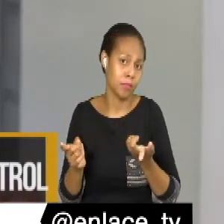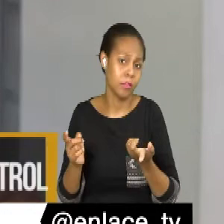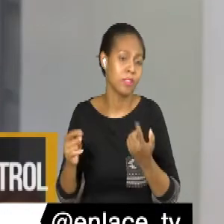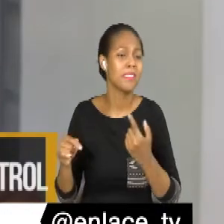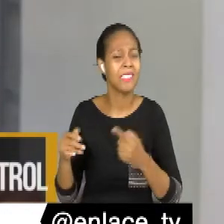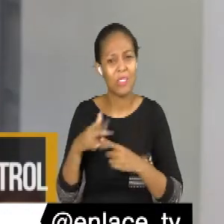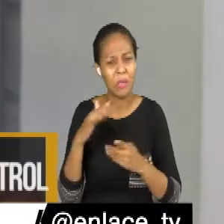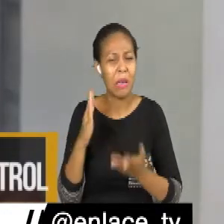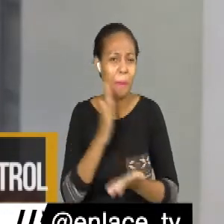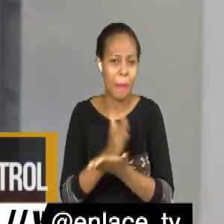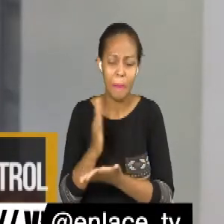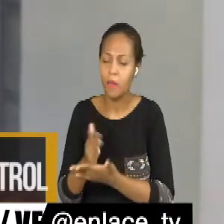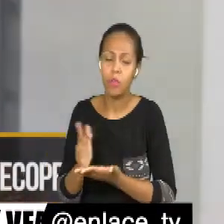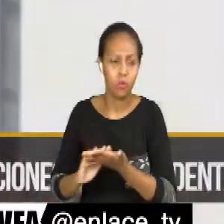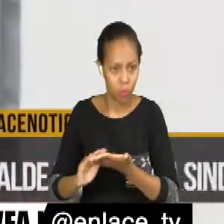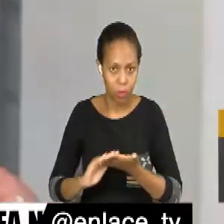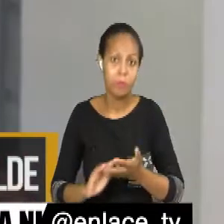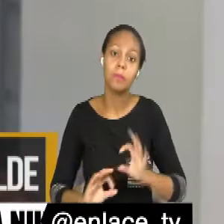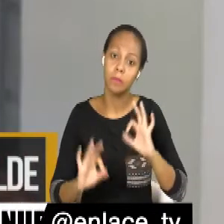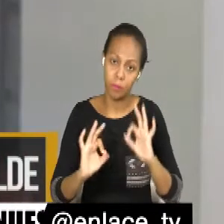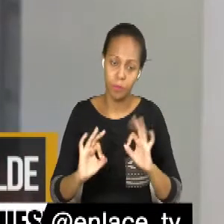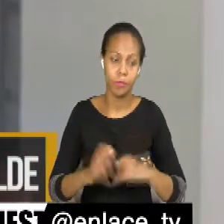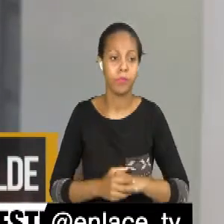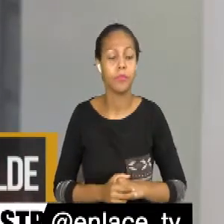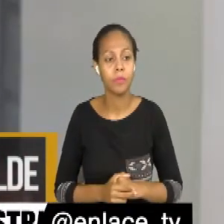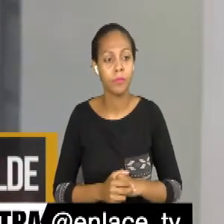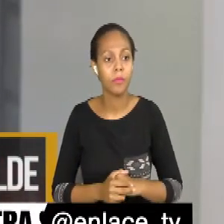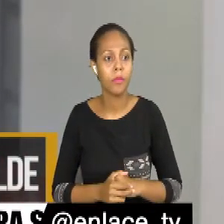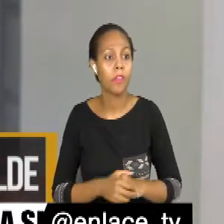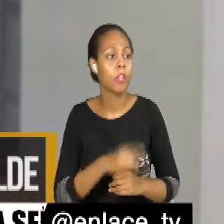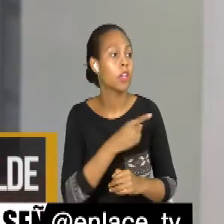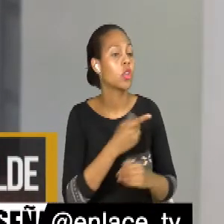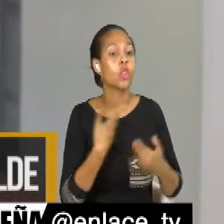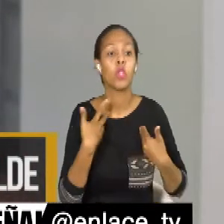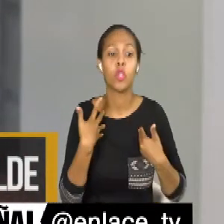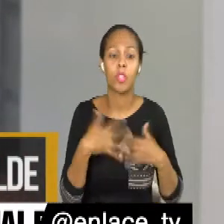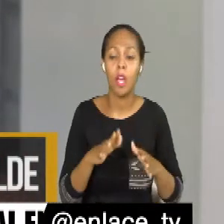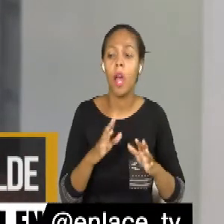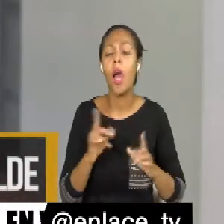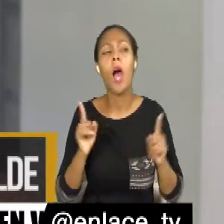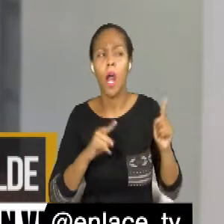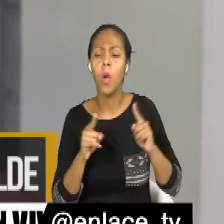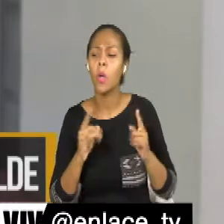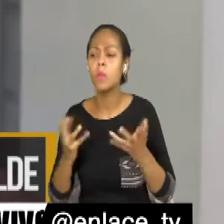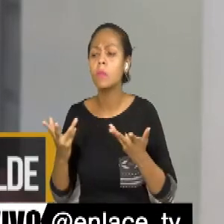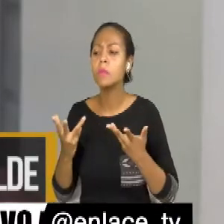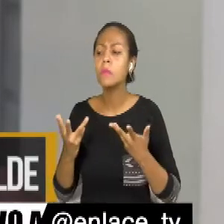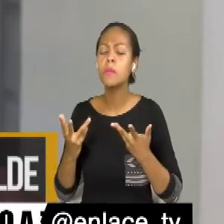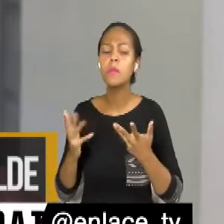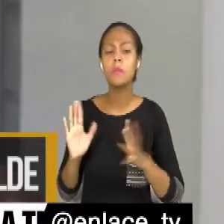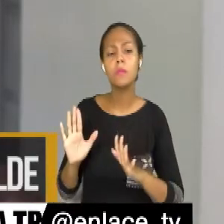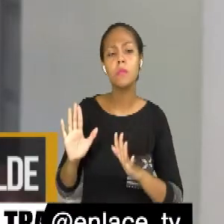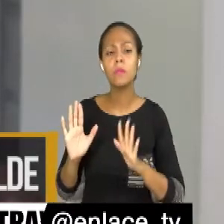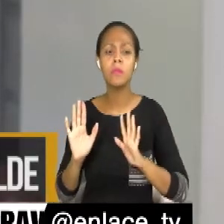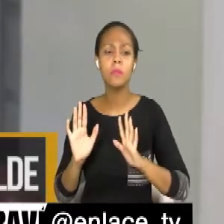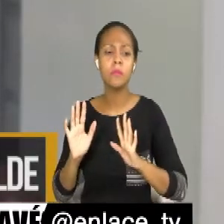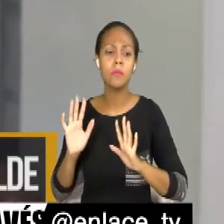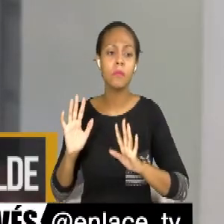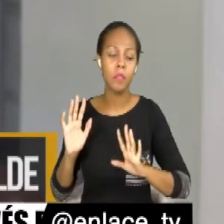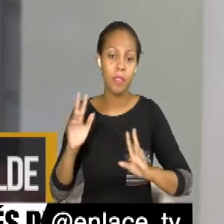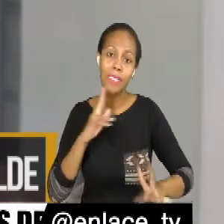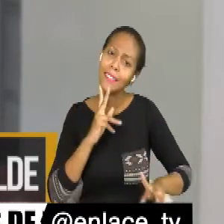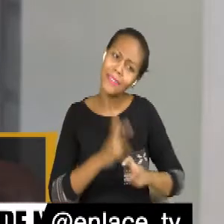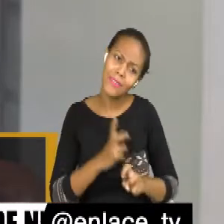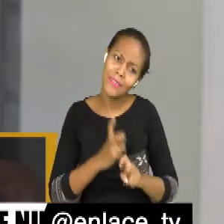se resuelvan favorablemente los temas. No ha querido sino escuchar una parte, y así sí es muy difícil. Yo me tomé la